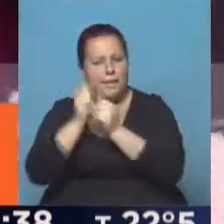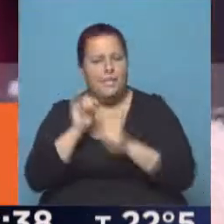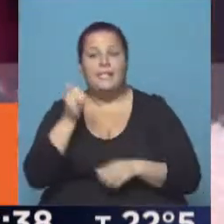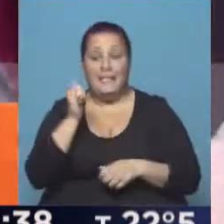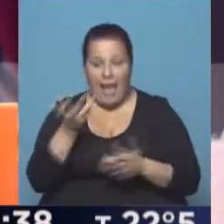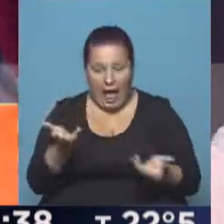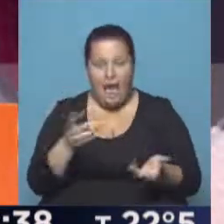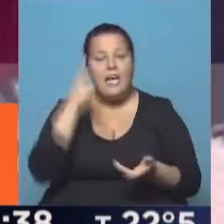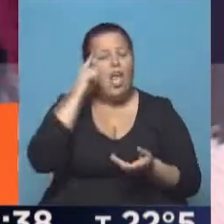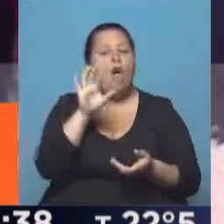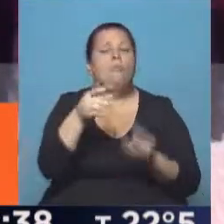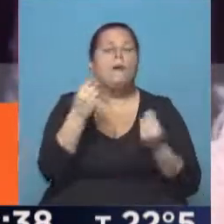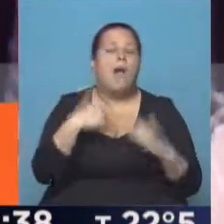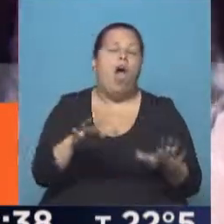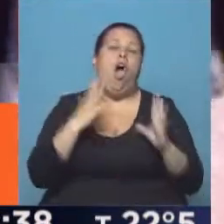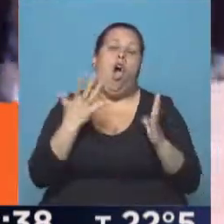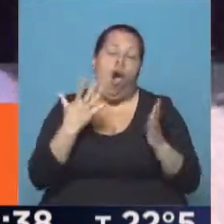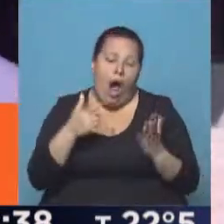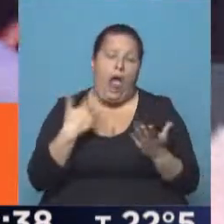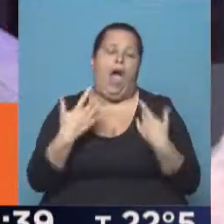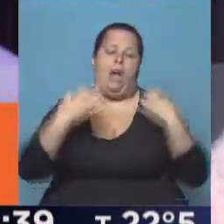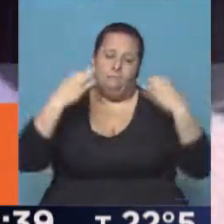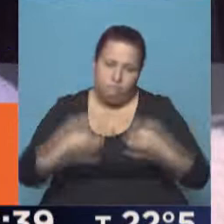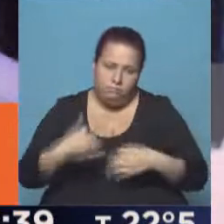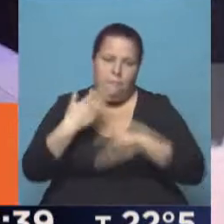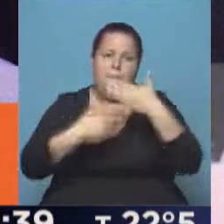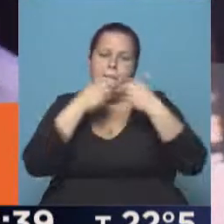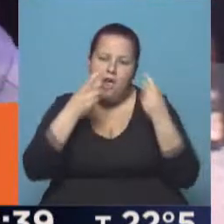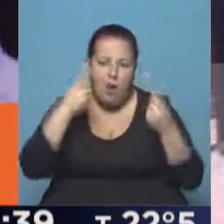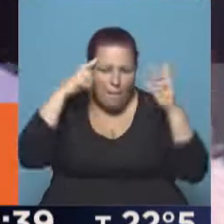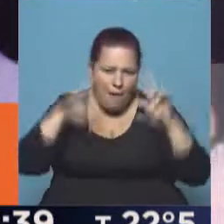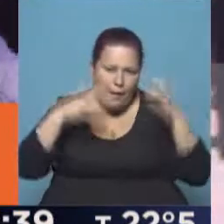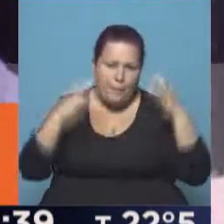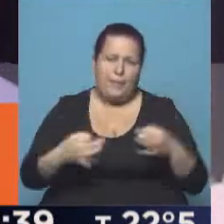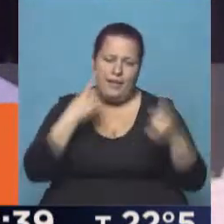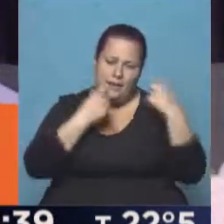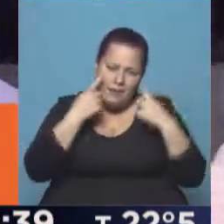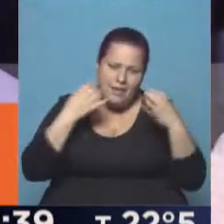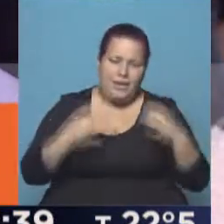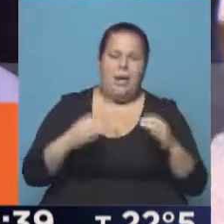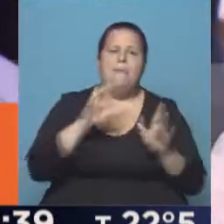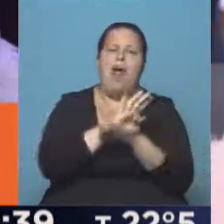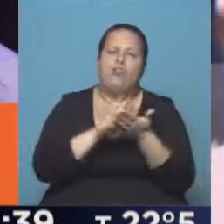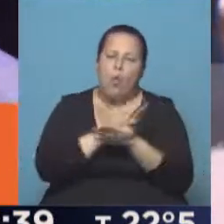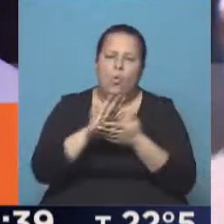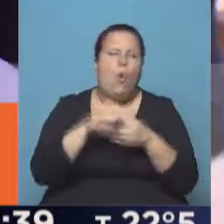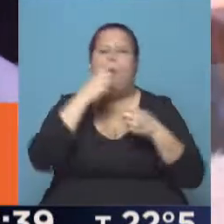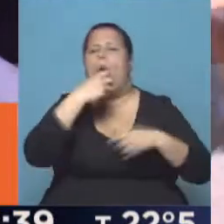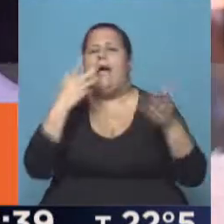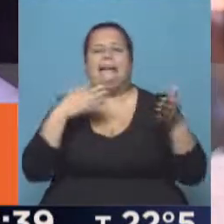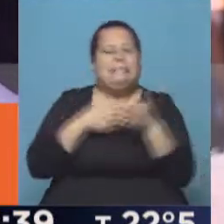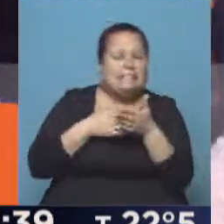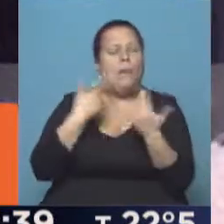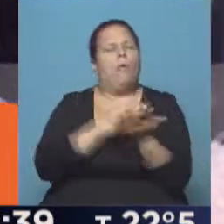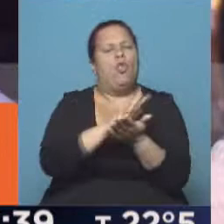claro. ¿Qué espera de eso? Que tengamos una actitud constructiva, inteligente, prudente para ir resolviendo cualquier obstáculo